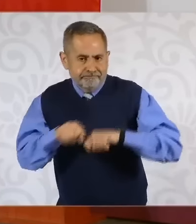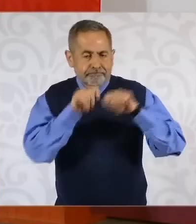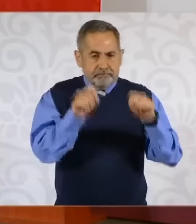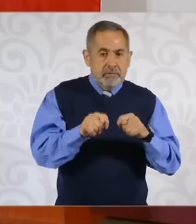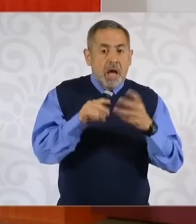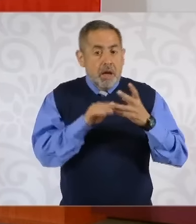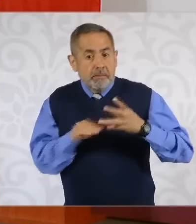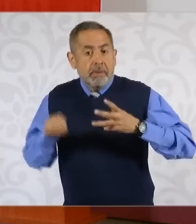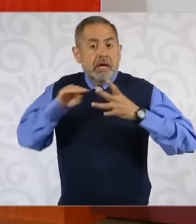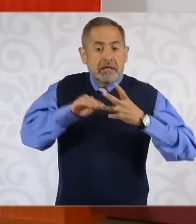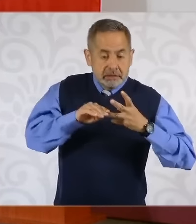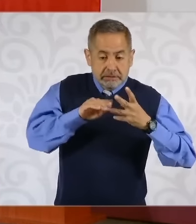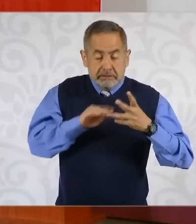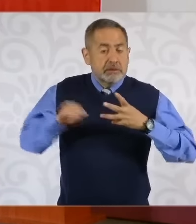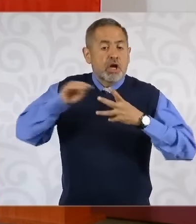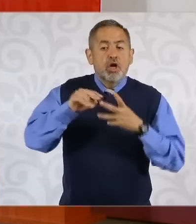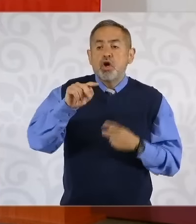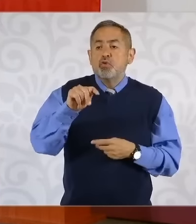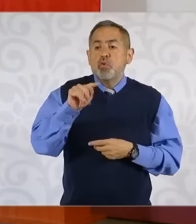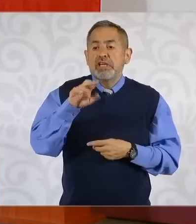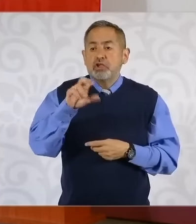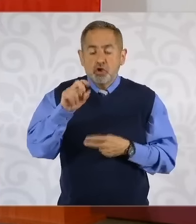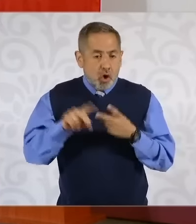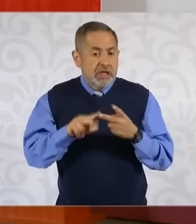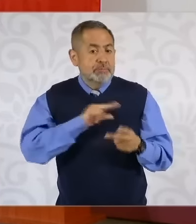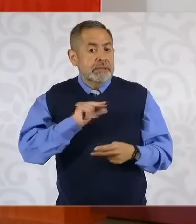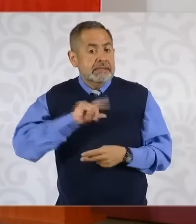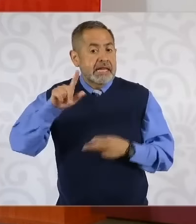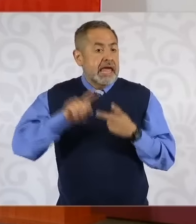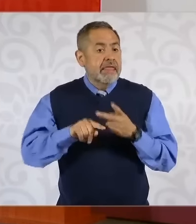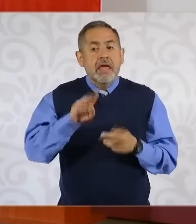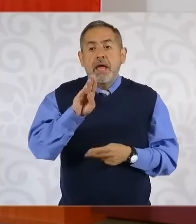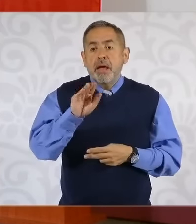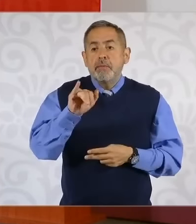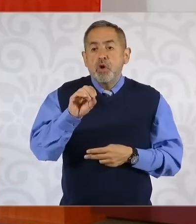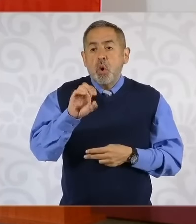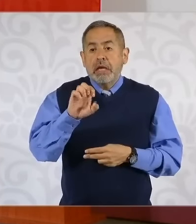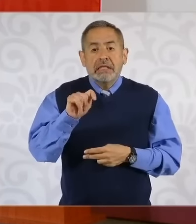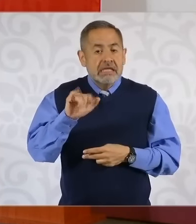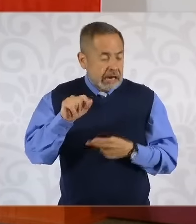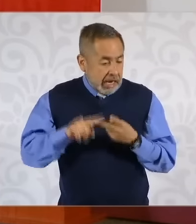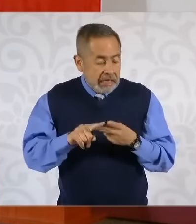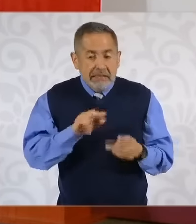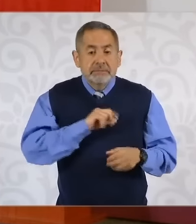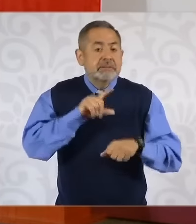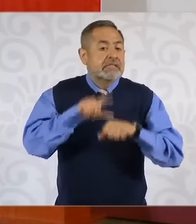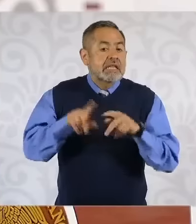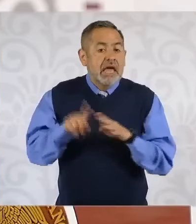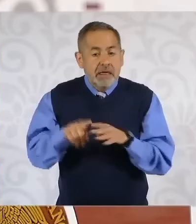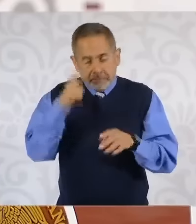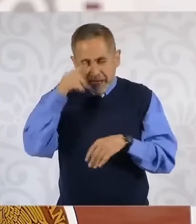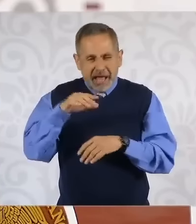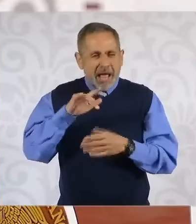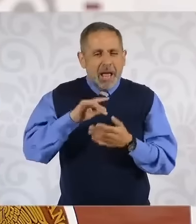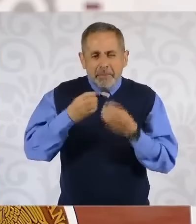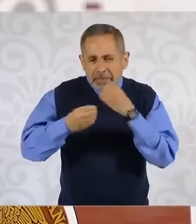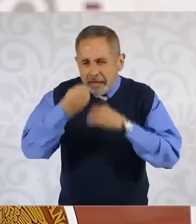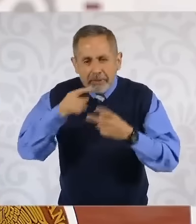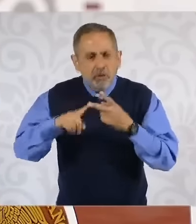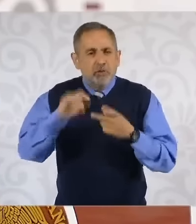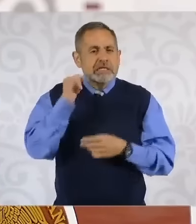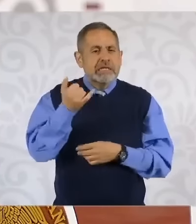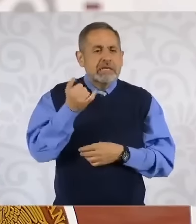una maestría en nutrición clínica, especialidad y maestría en bioética, especialidad en regulación sanitaria de medicamentos